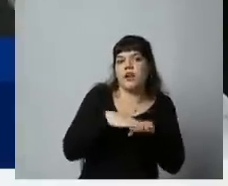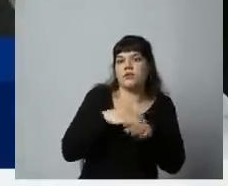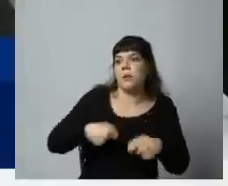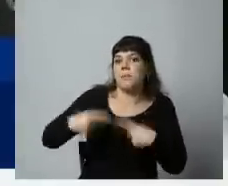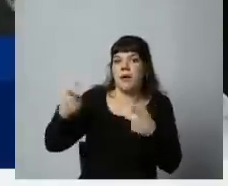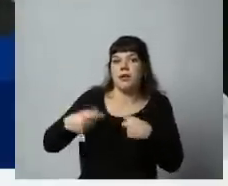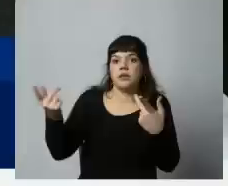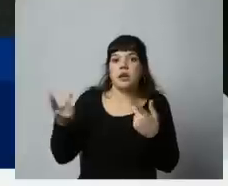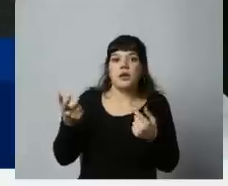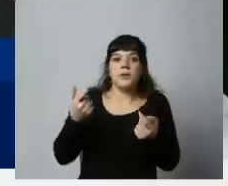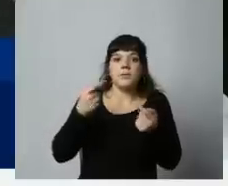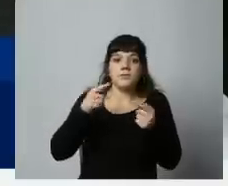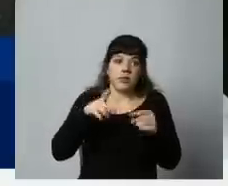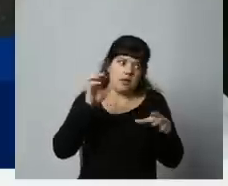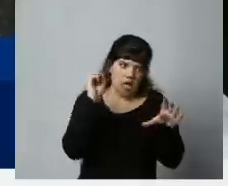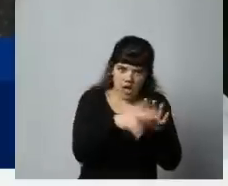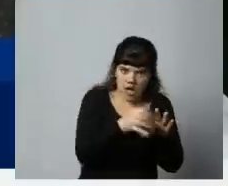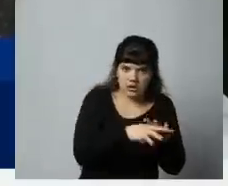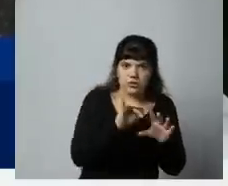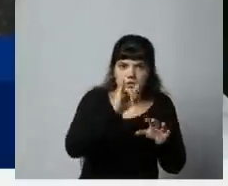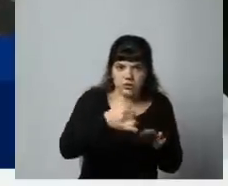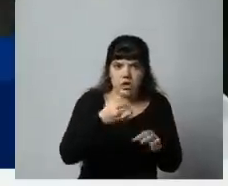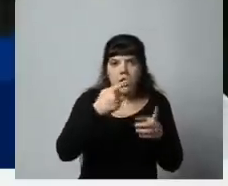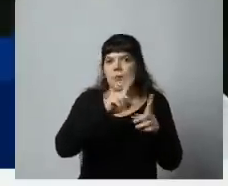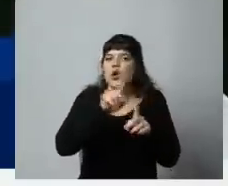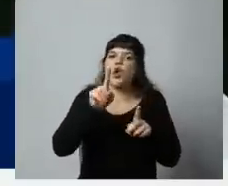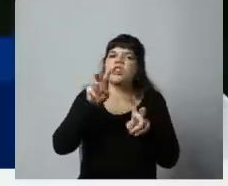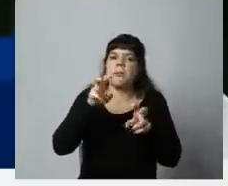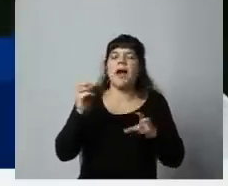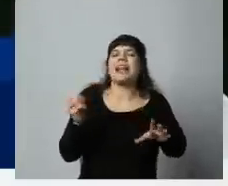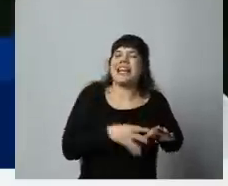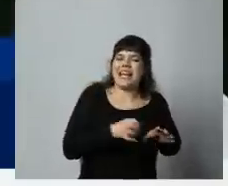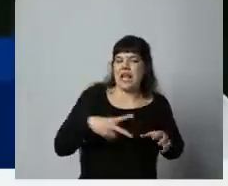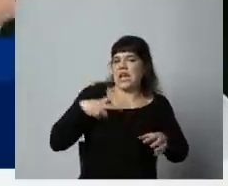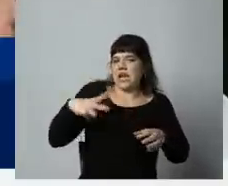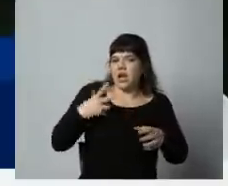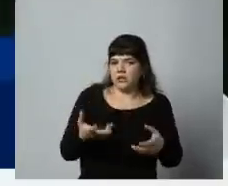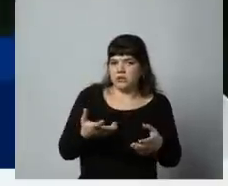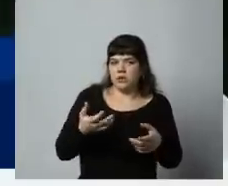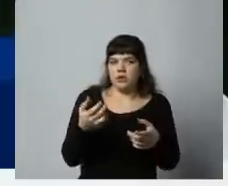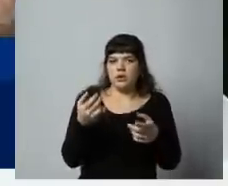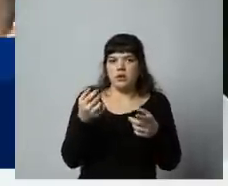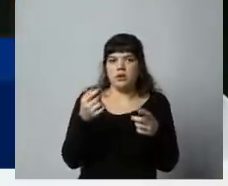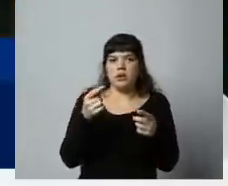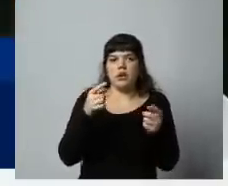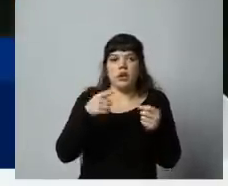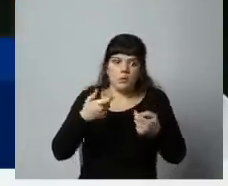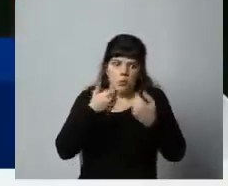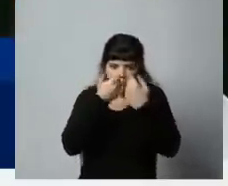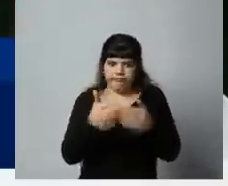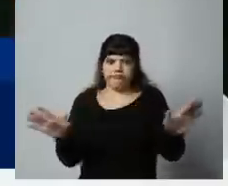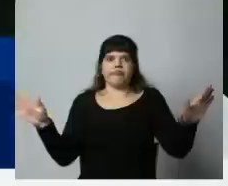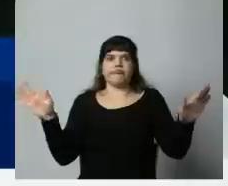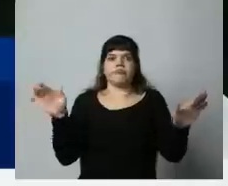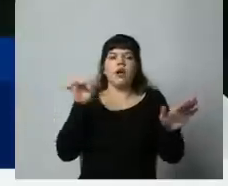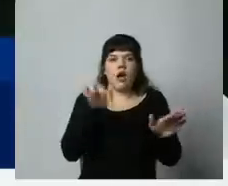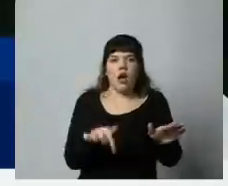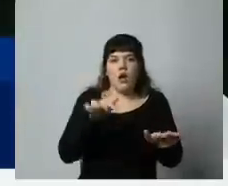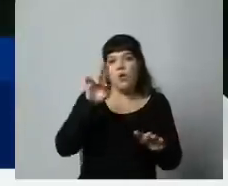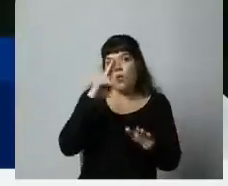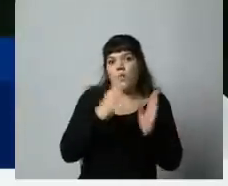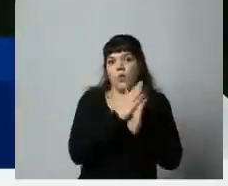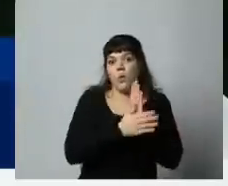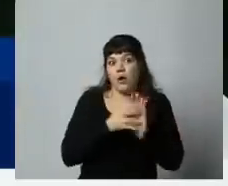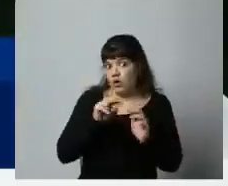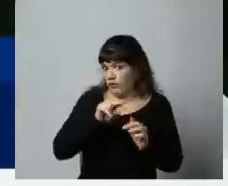distribución del ingreso que no la riqueza se abrió un campo de disputa en el país todavía estamos atravesando